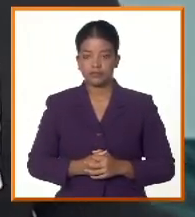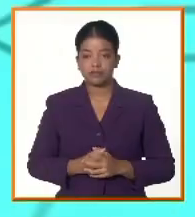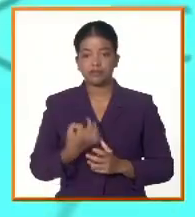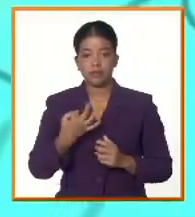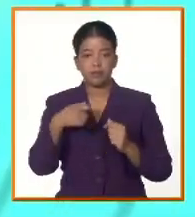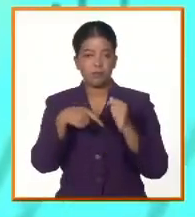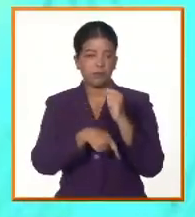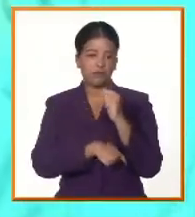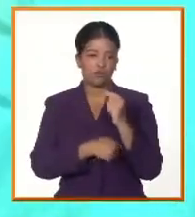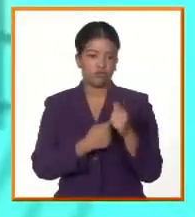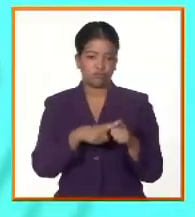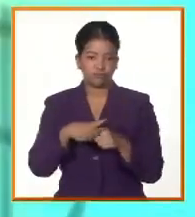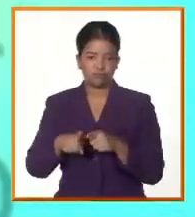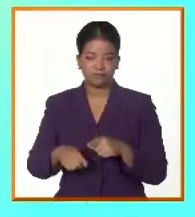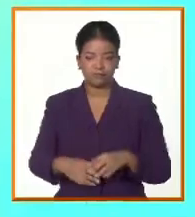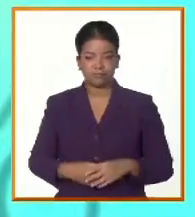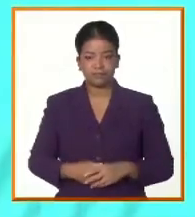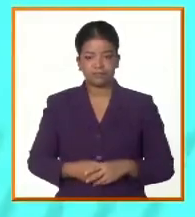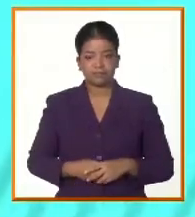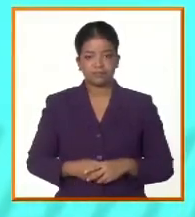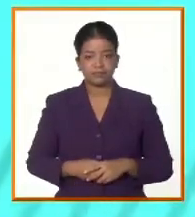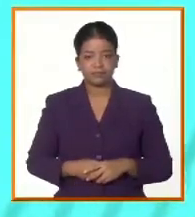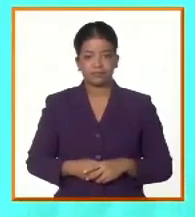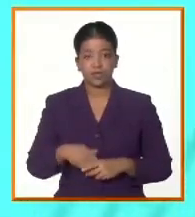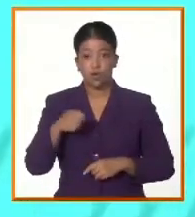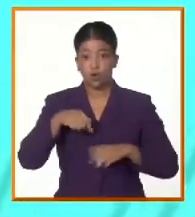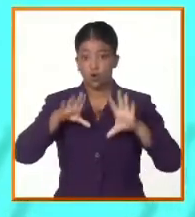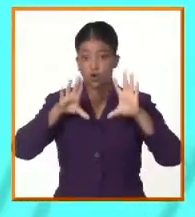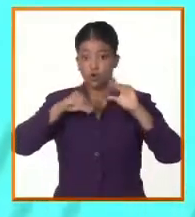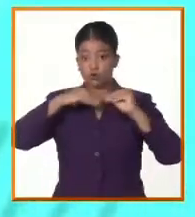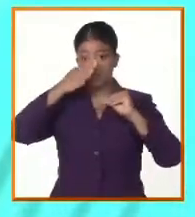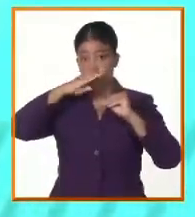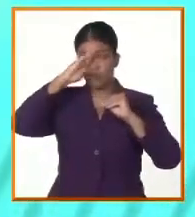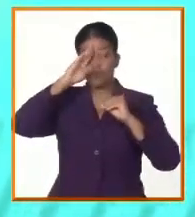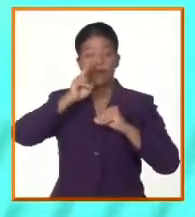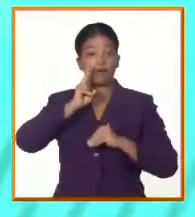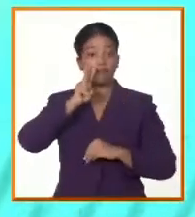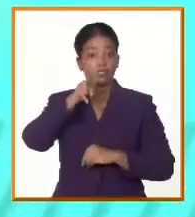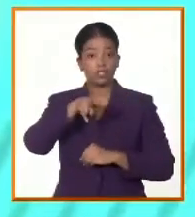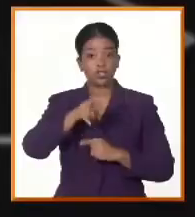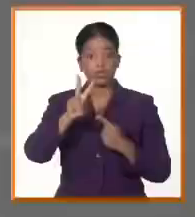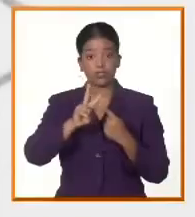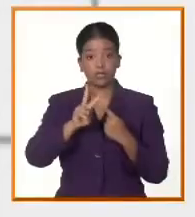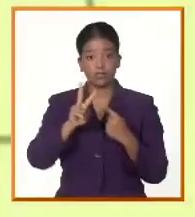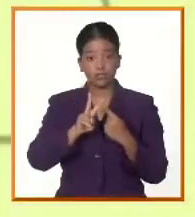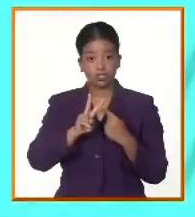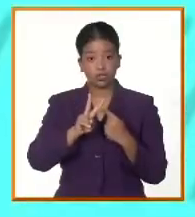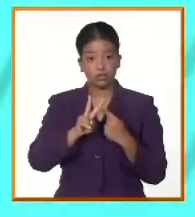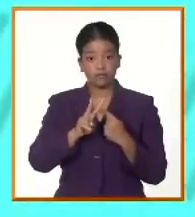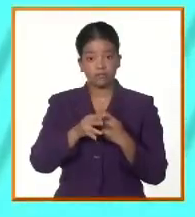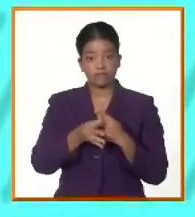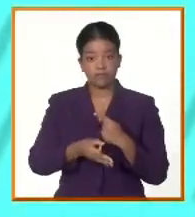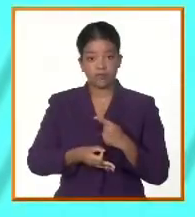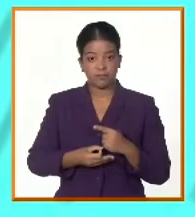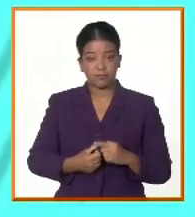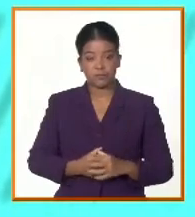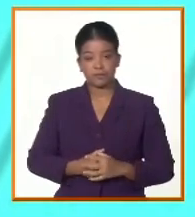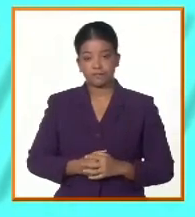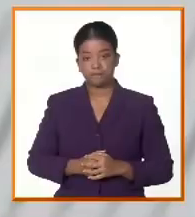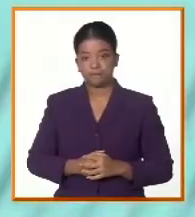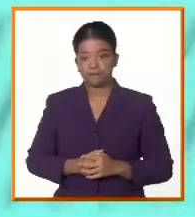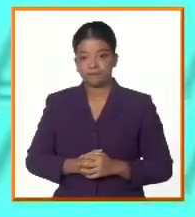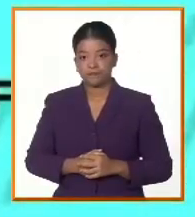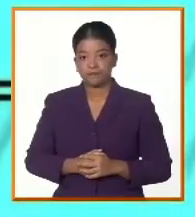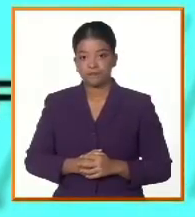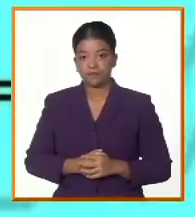los acontecimientos esta noche por Cuba visión y nuestros canales en Telegram YouTube ycta así como nuestra